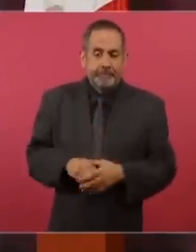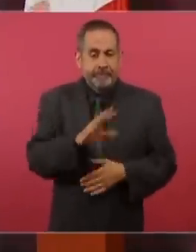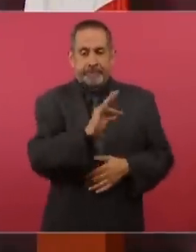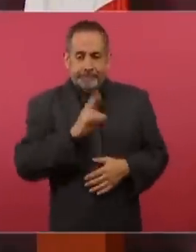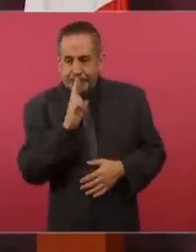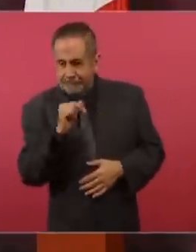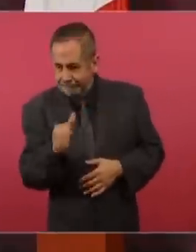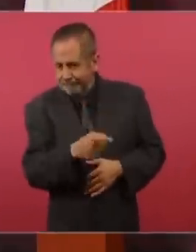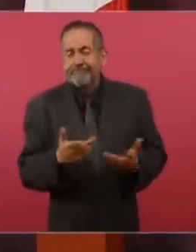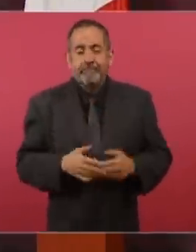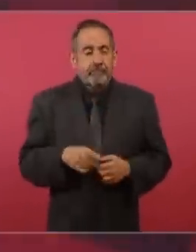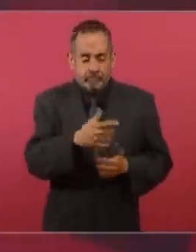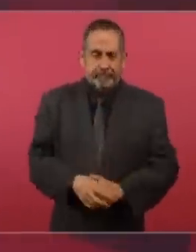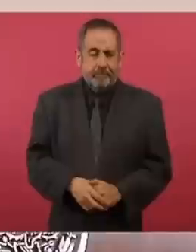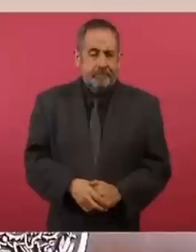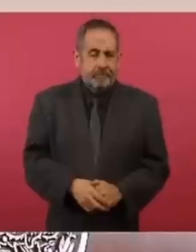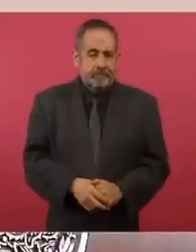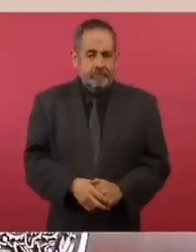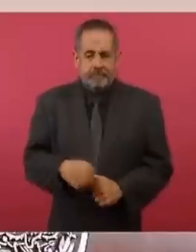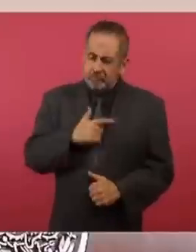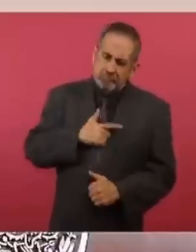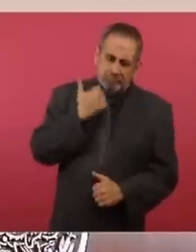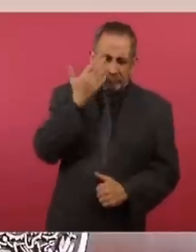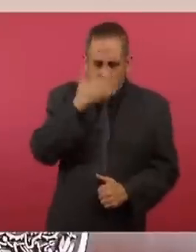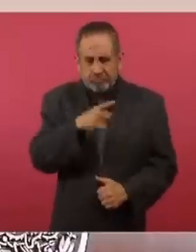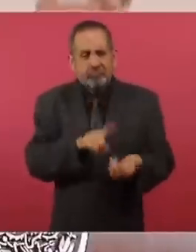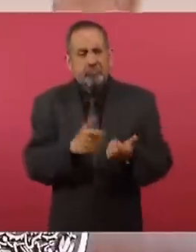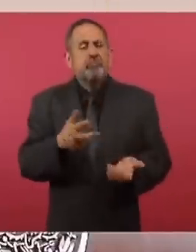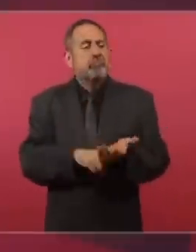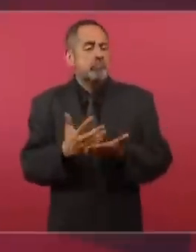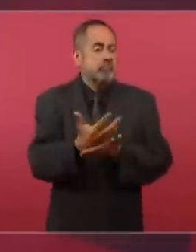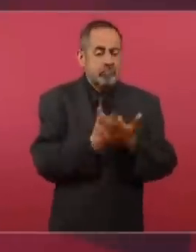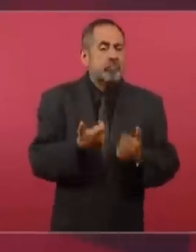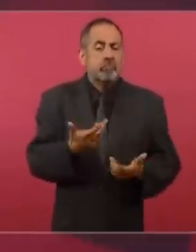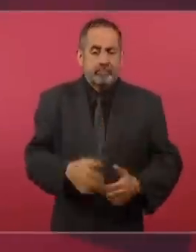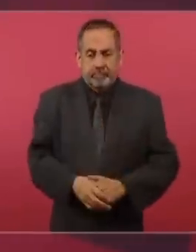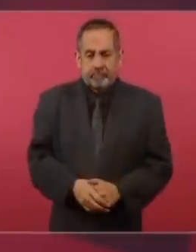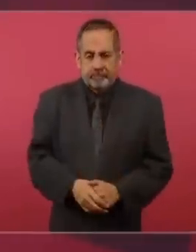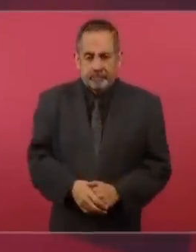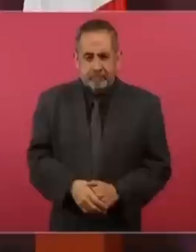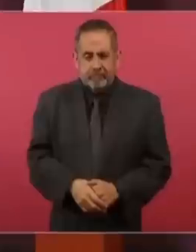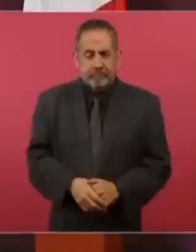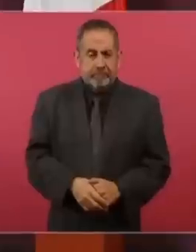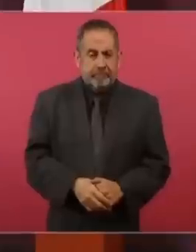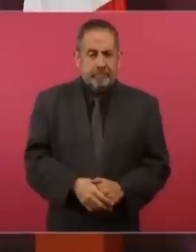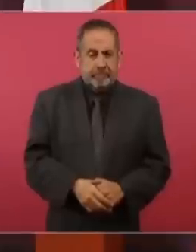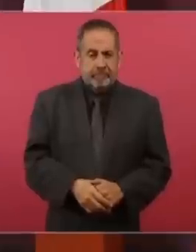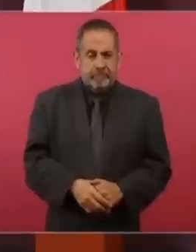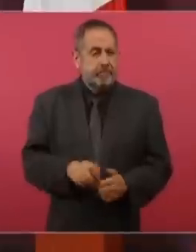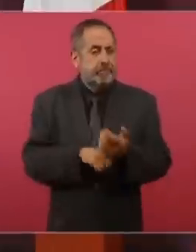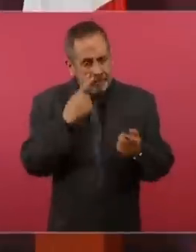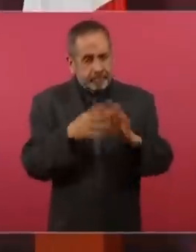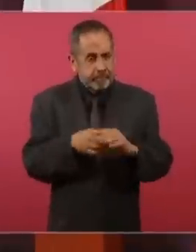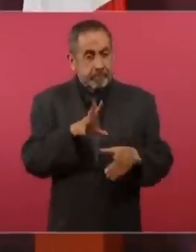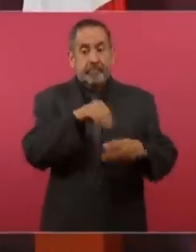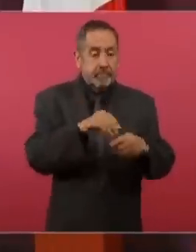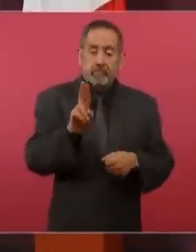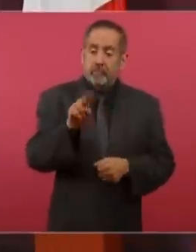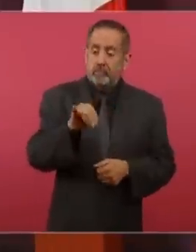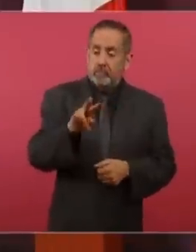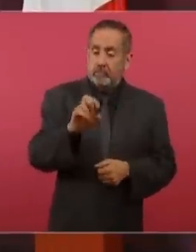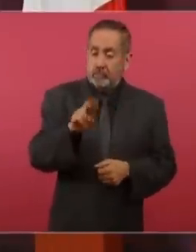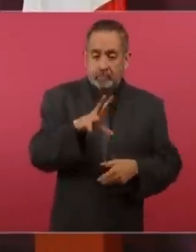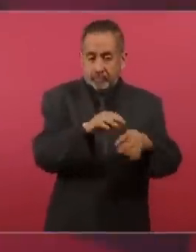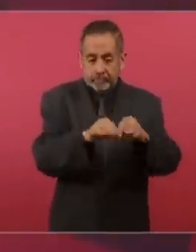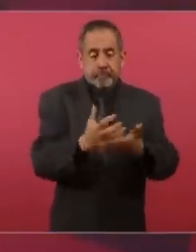me lo contestó, ¿cuánto gana? Que me gustaría mucho saber cuánto gana, sobre todo en Univisión, porque